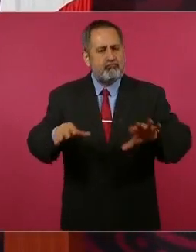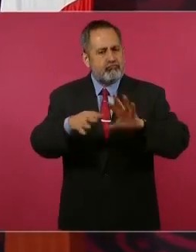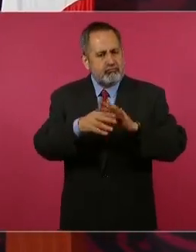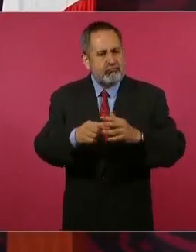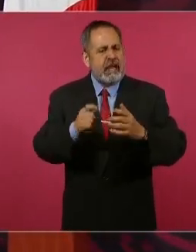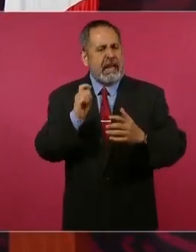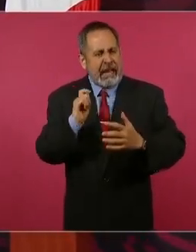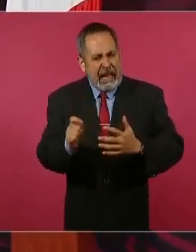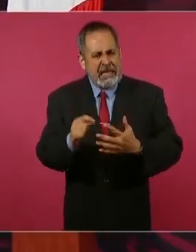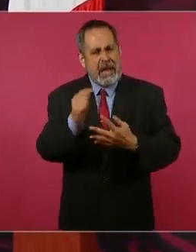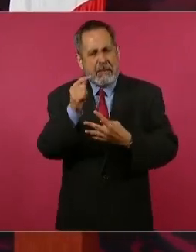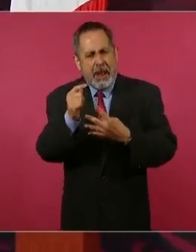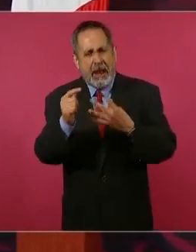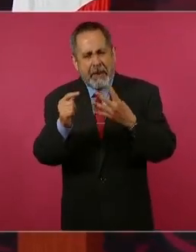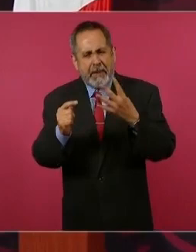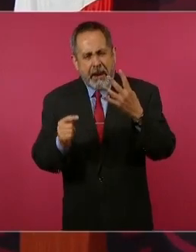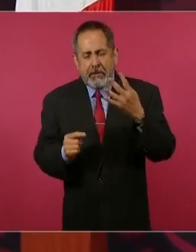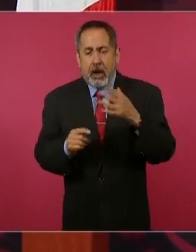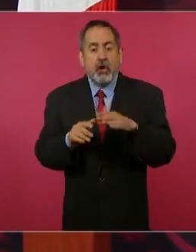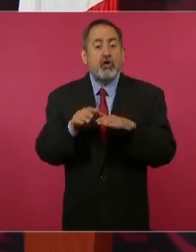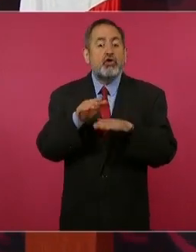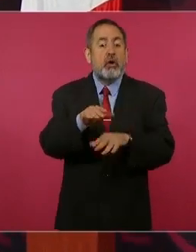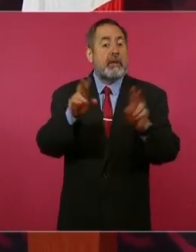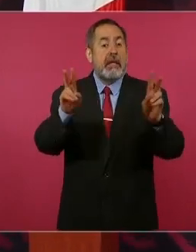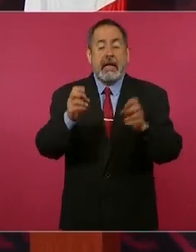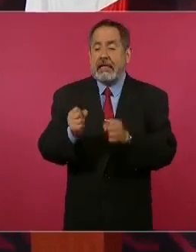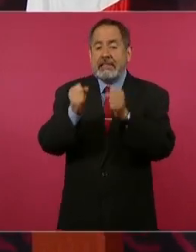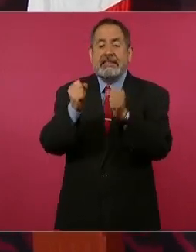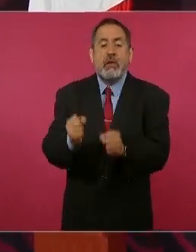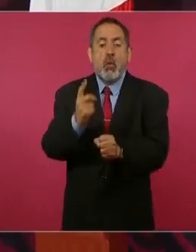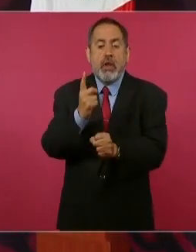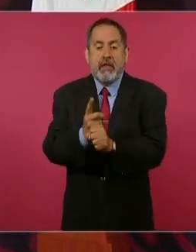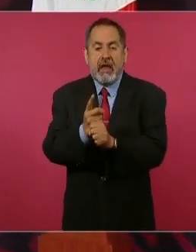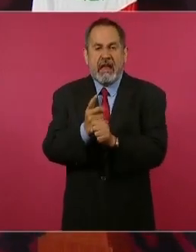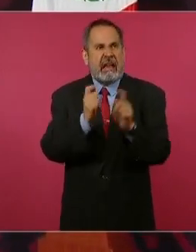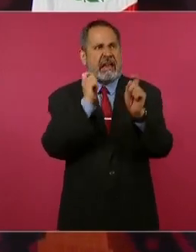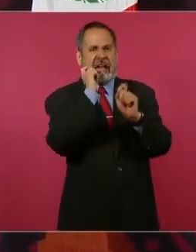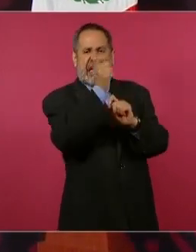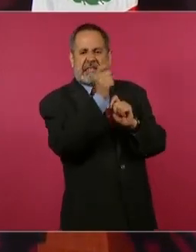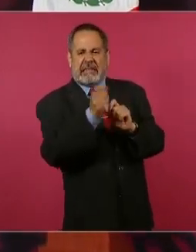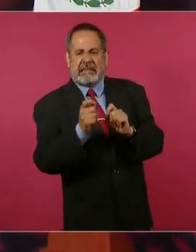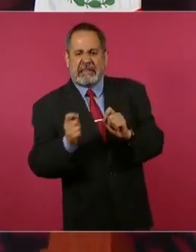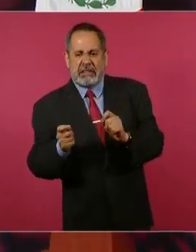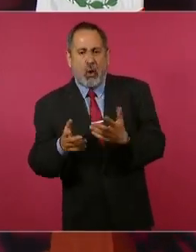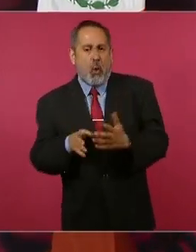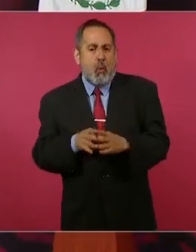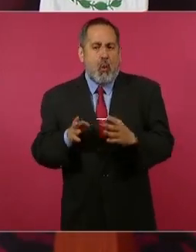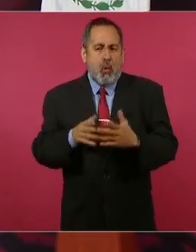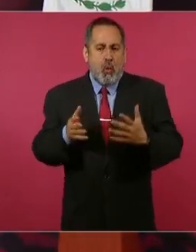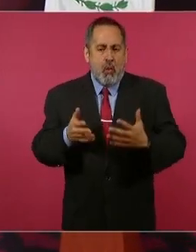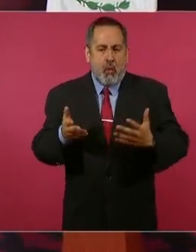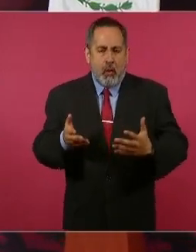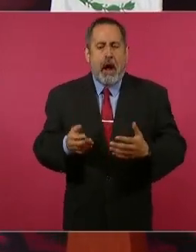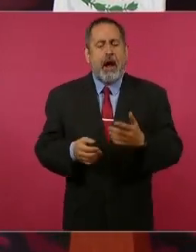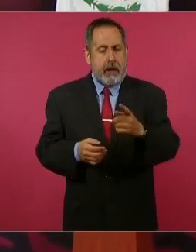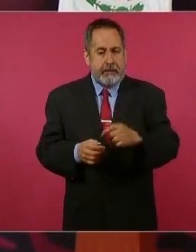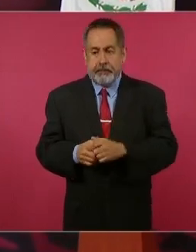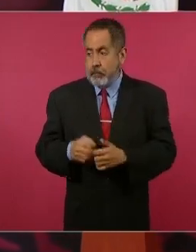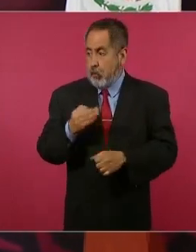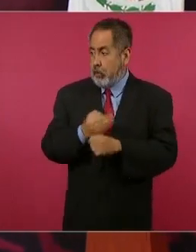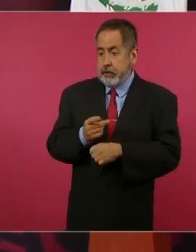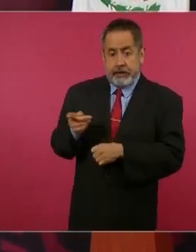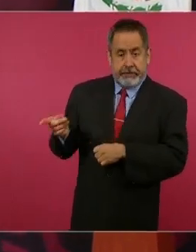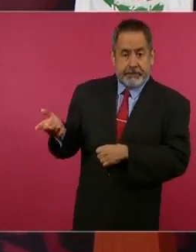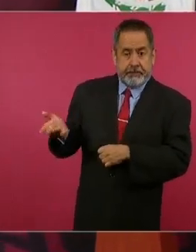la cuestión de seguridad en el país, de modo que el Gabinete de